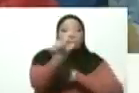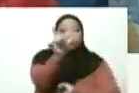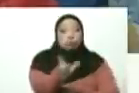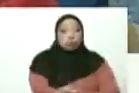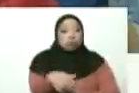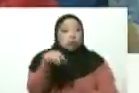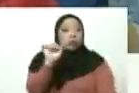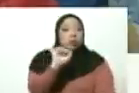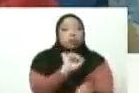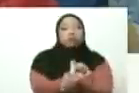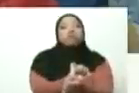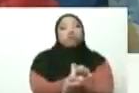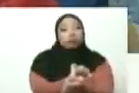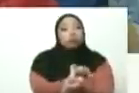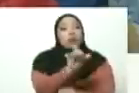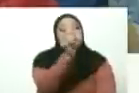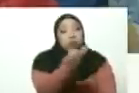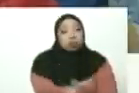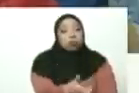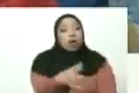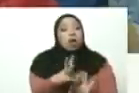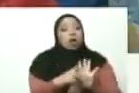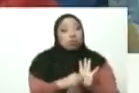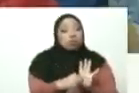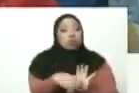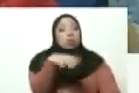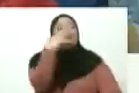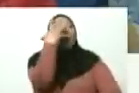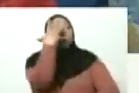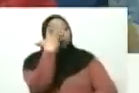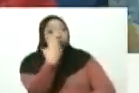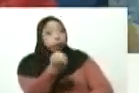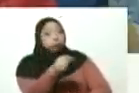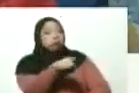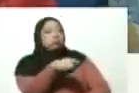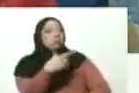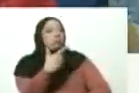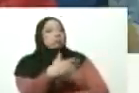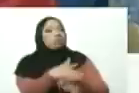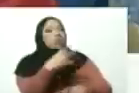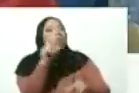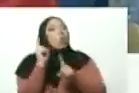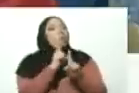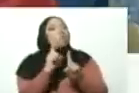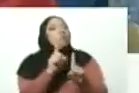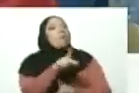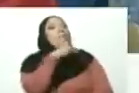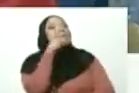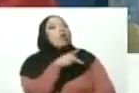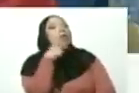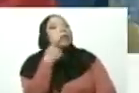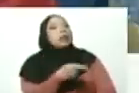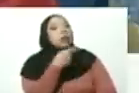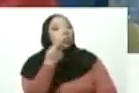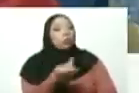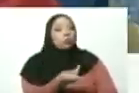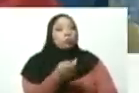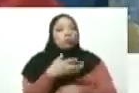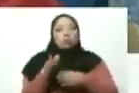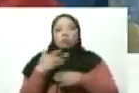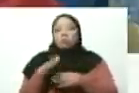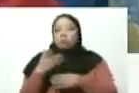ernesto quintero dando a entender que éste se trataría de un perseguido político etcétera